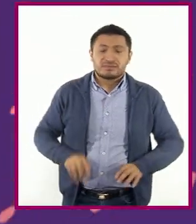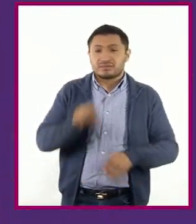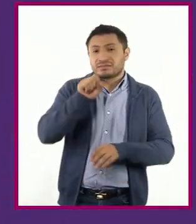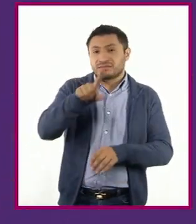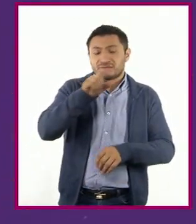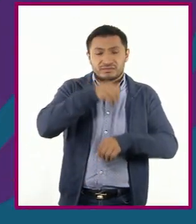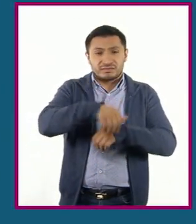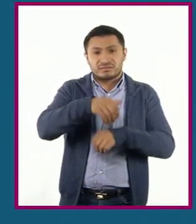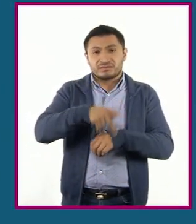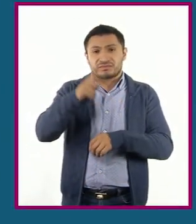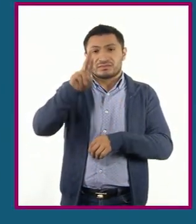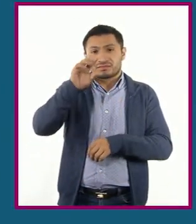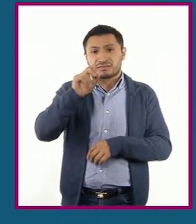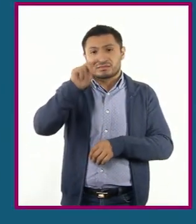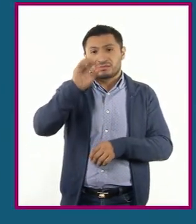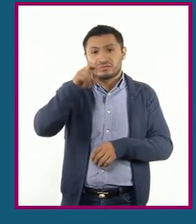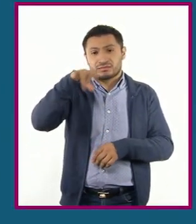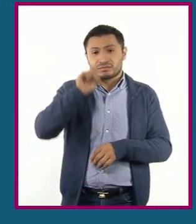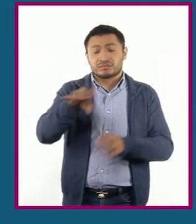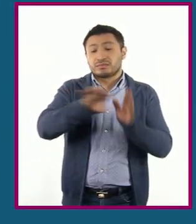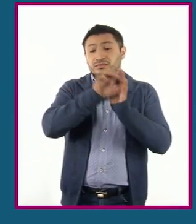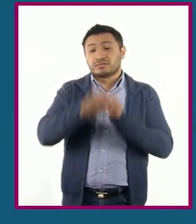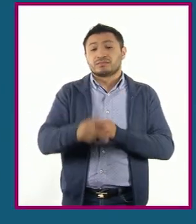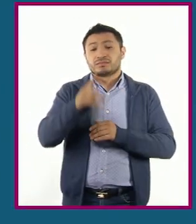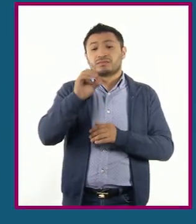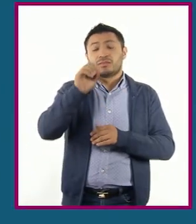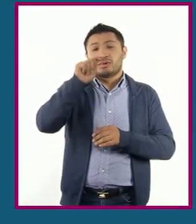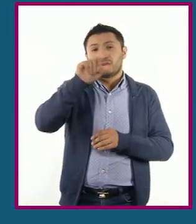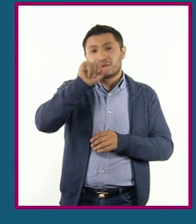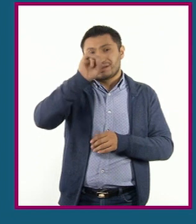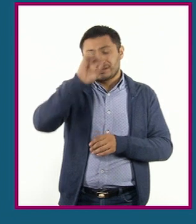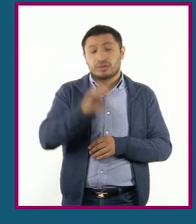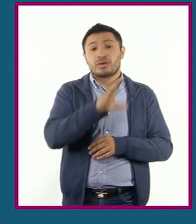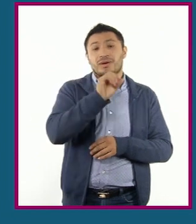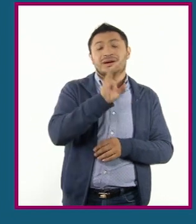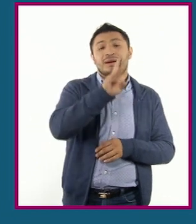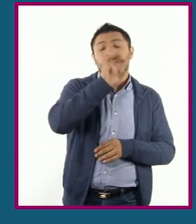número de protones. Por ejemplo, el potasio y el carbono.